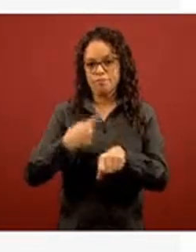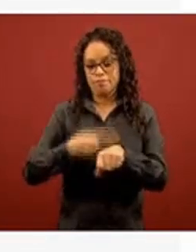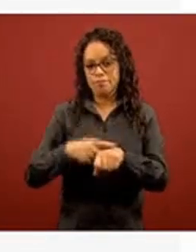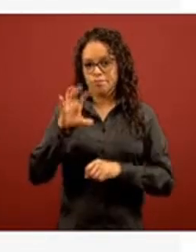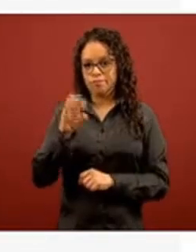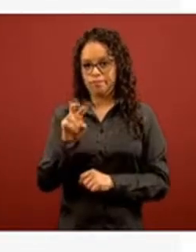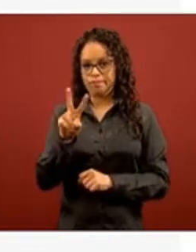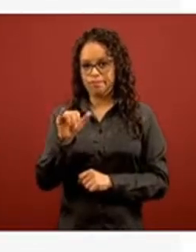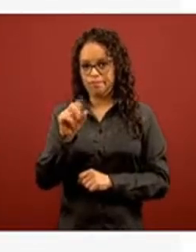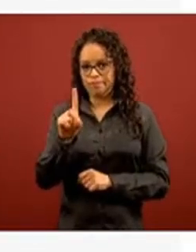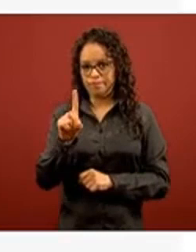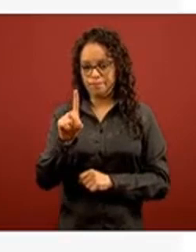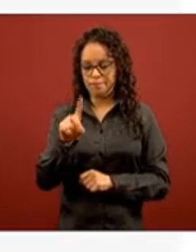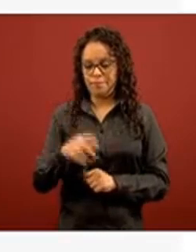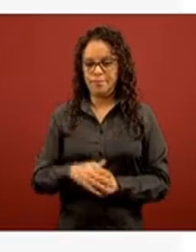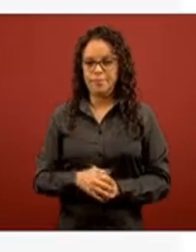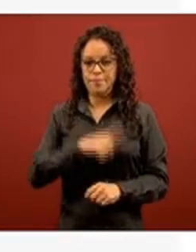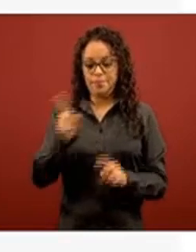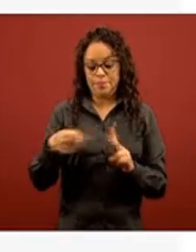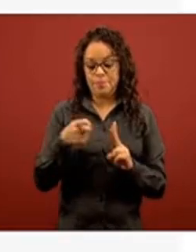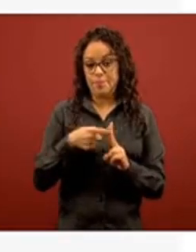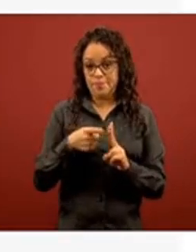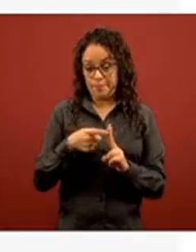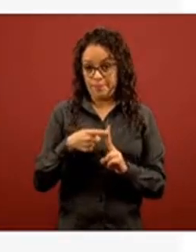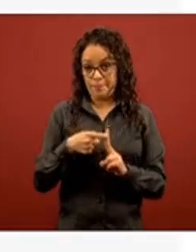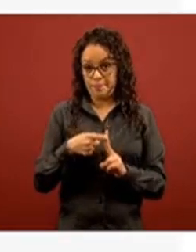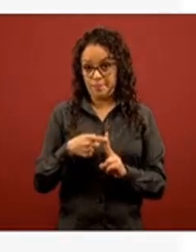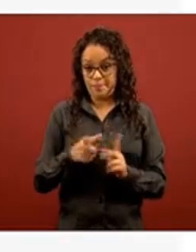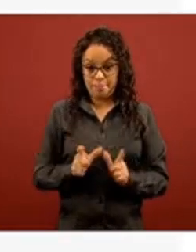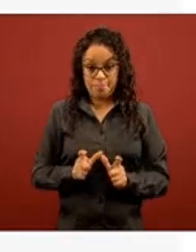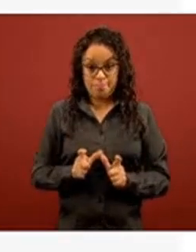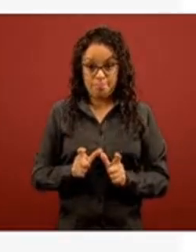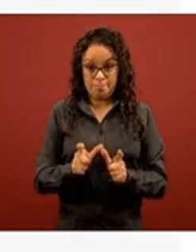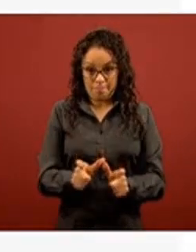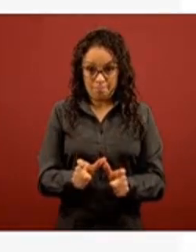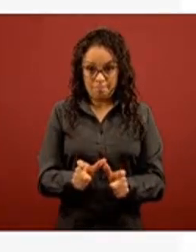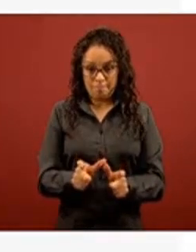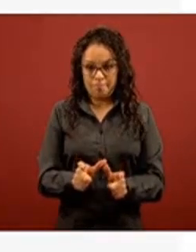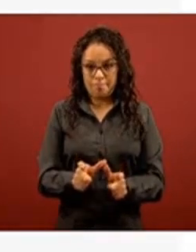Segundo, la Guardia Nacional resguarda